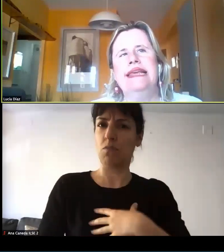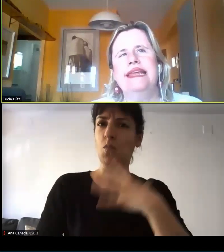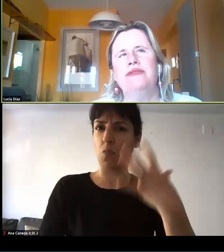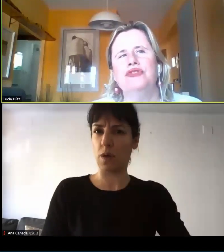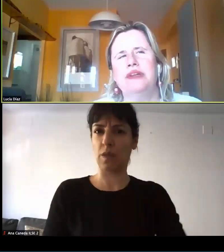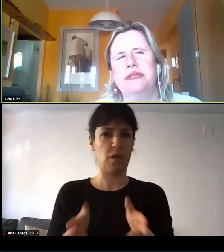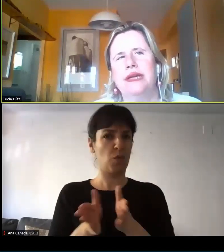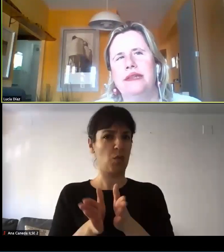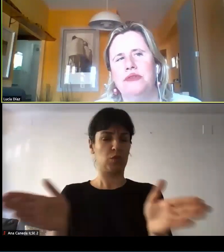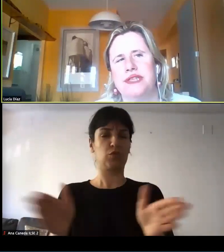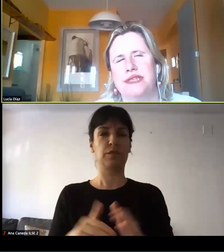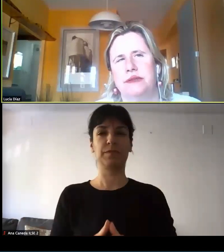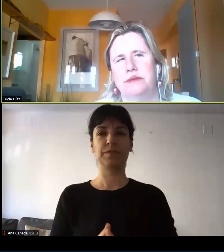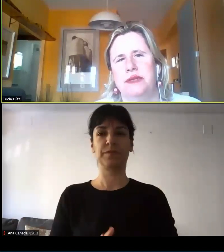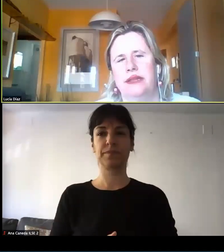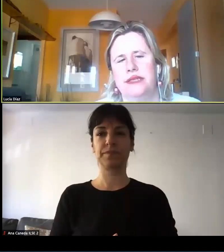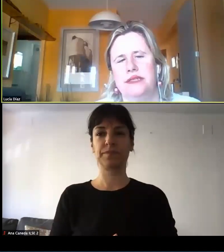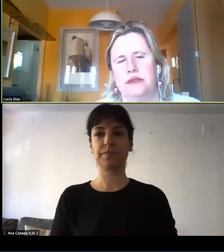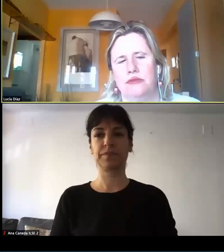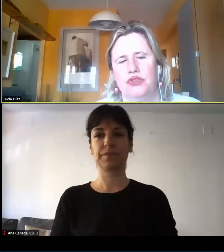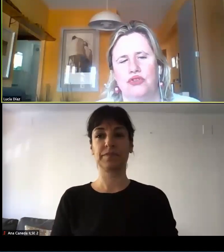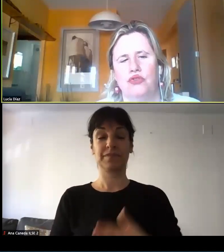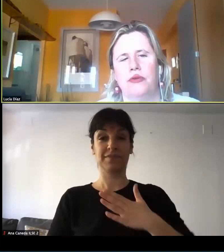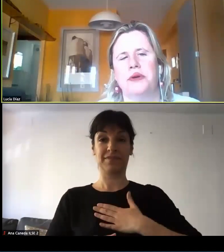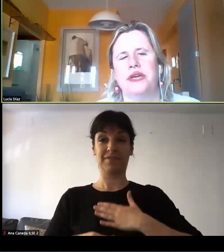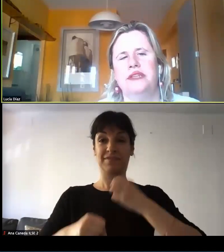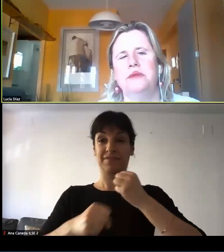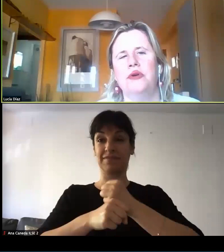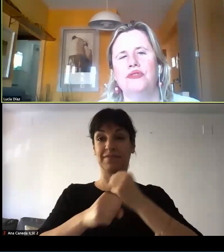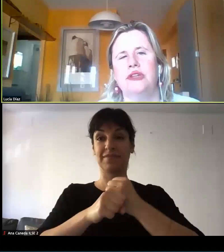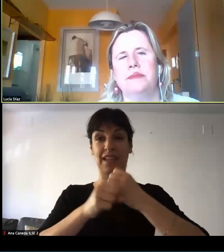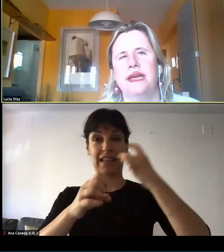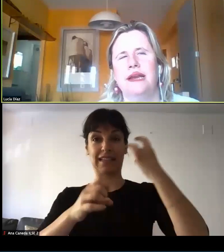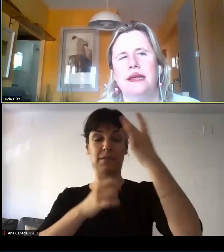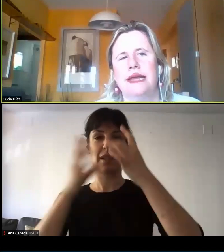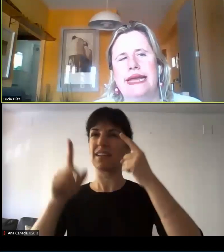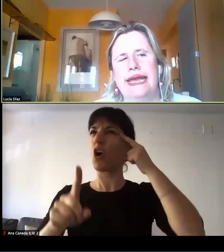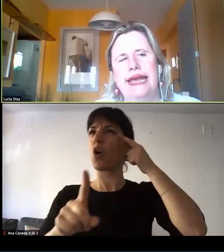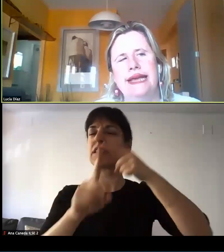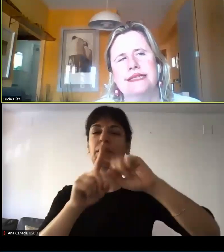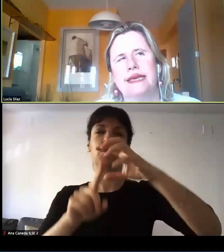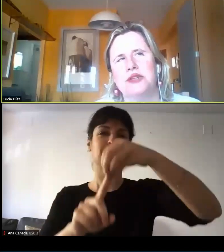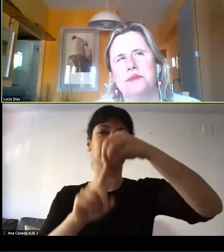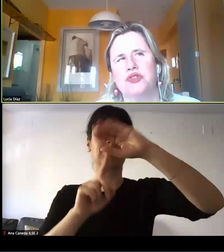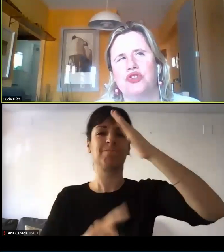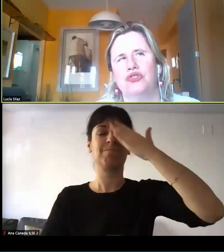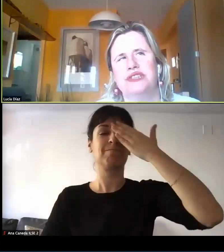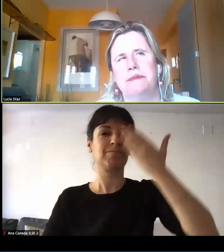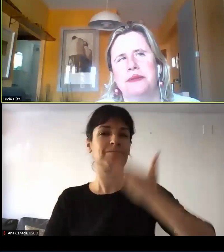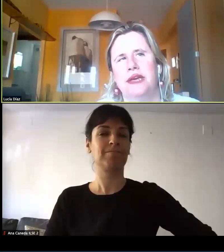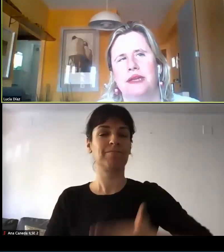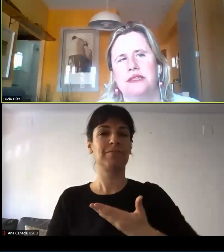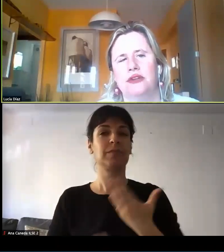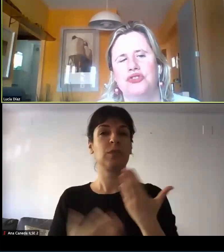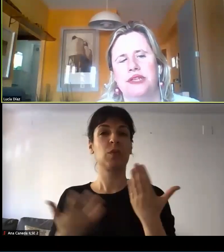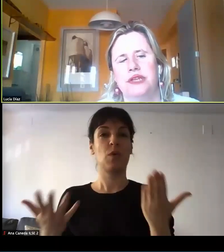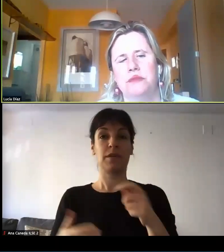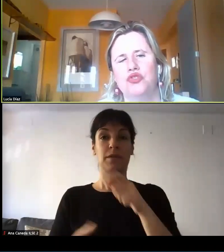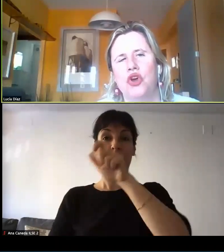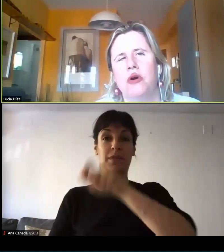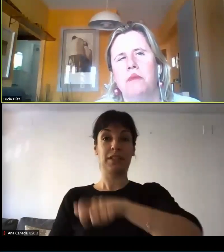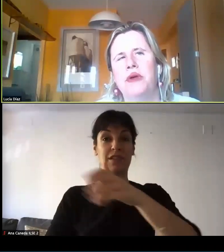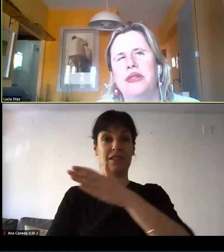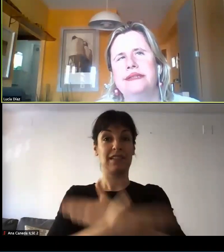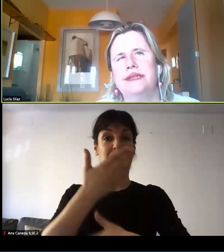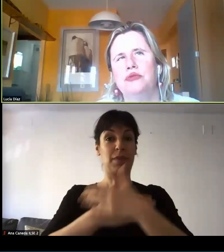La idea fundamental de nuestras actividades, nuestro objetivo fundamental, es que las personas con discapacidad a las que nos